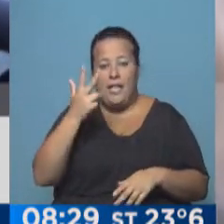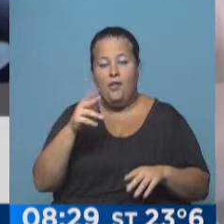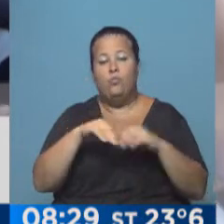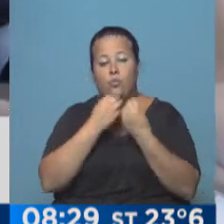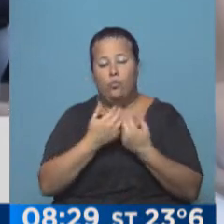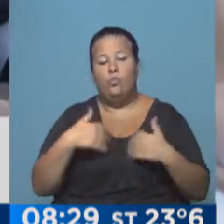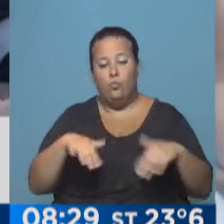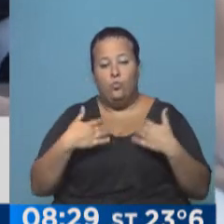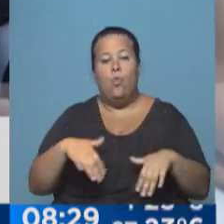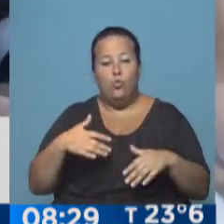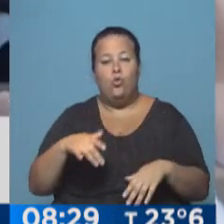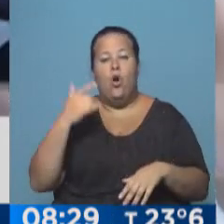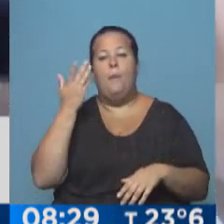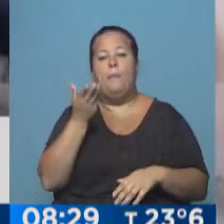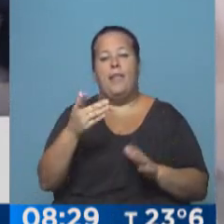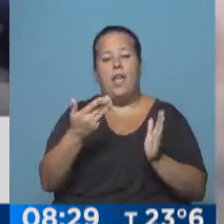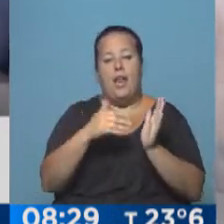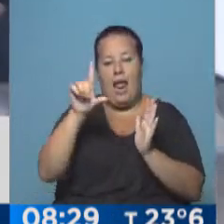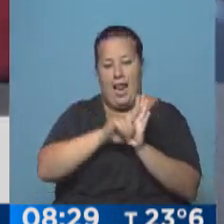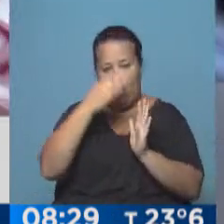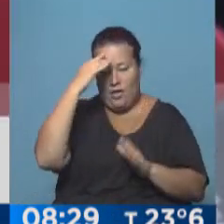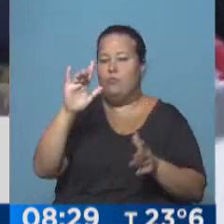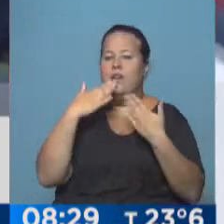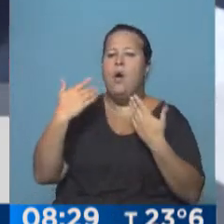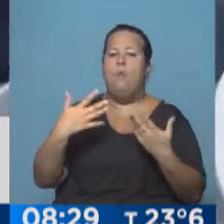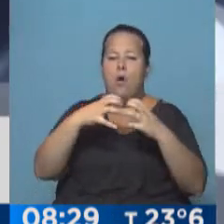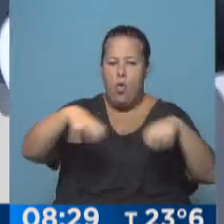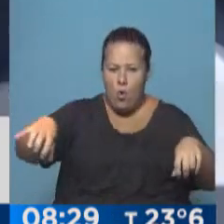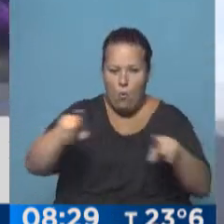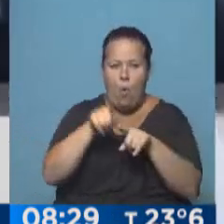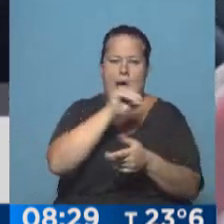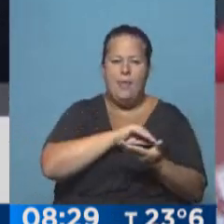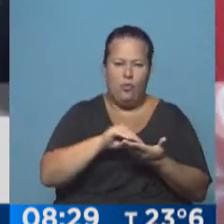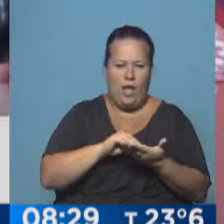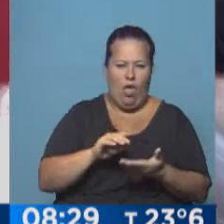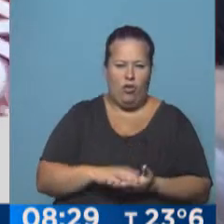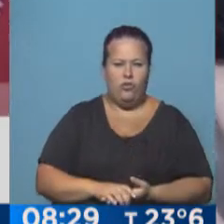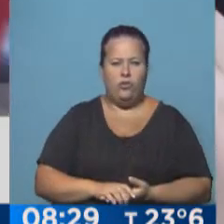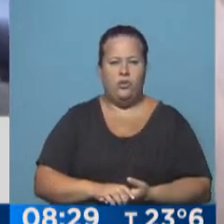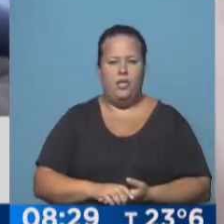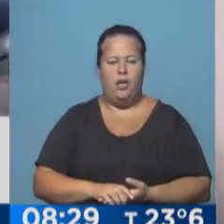número muy alto que exige la Constitución. ¿Corre riesgo Muchas de fracturarse gracias. Su bloque como pasó en diputados?